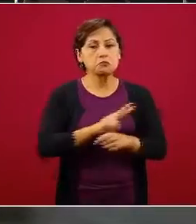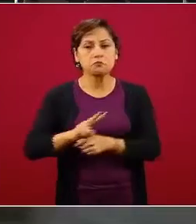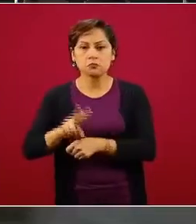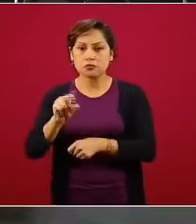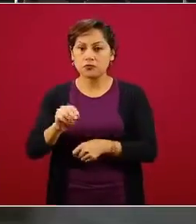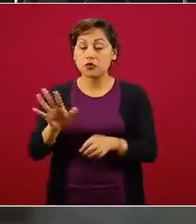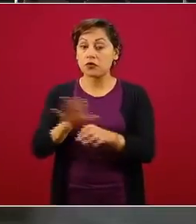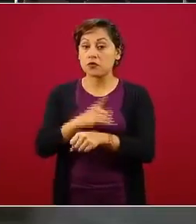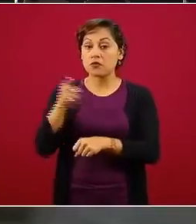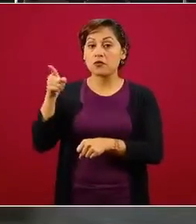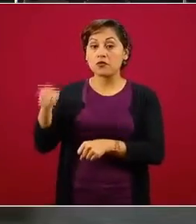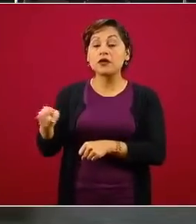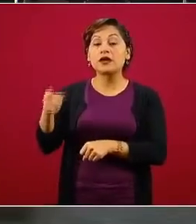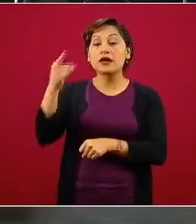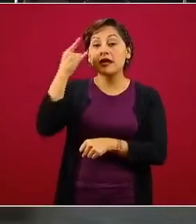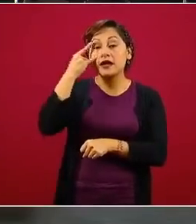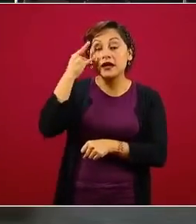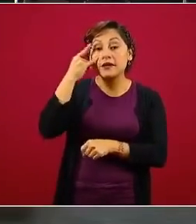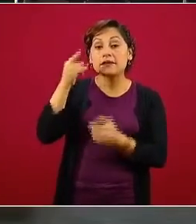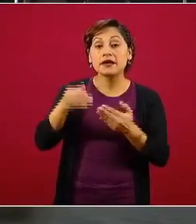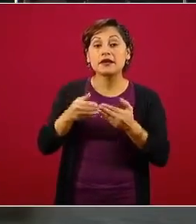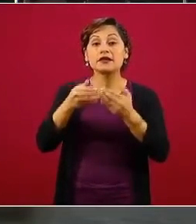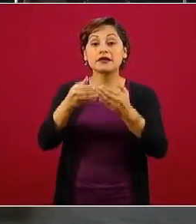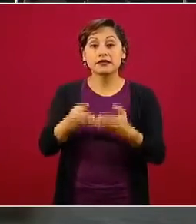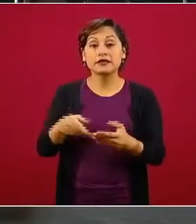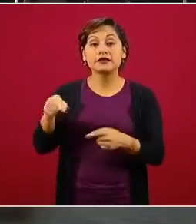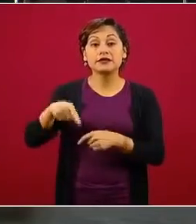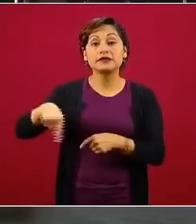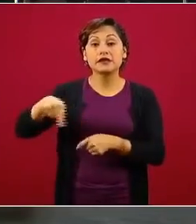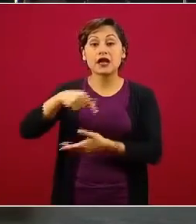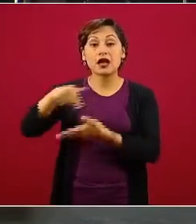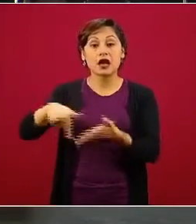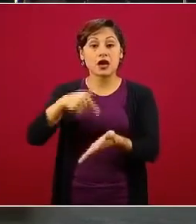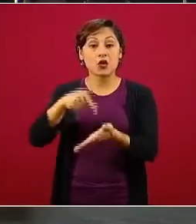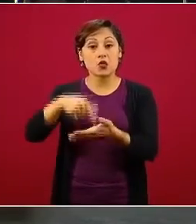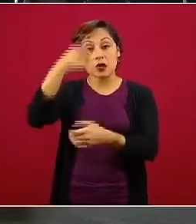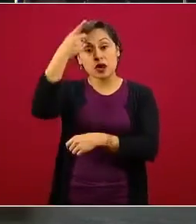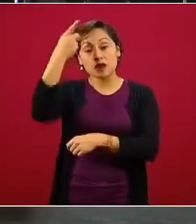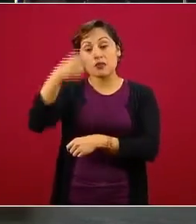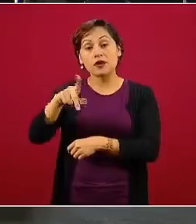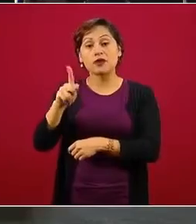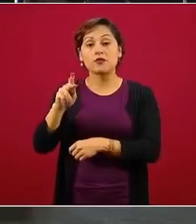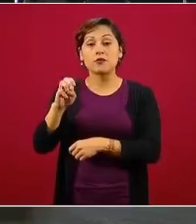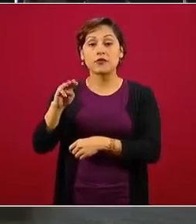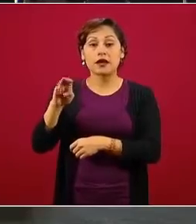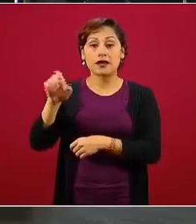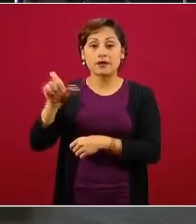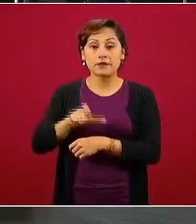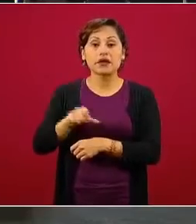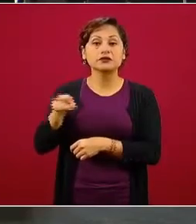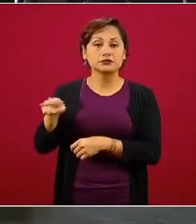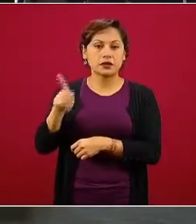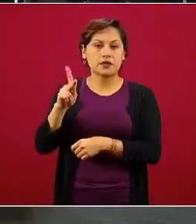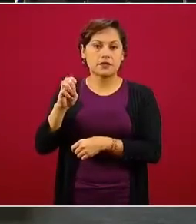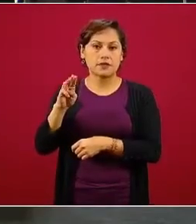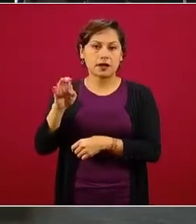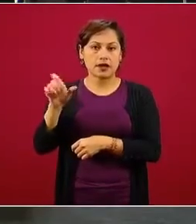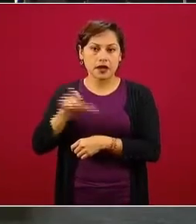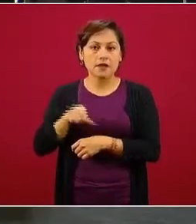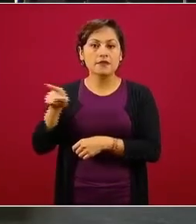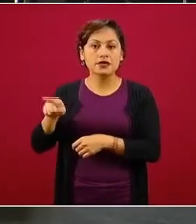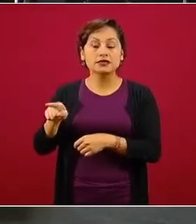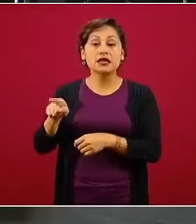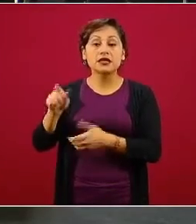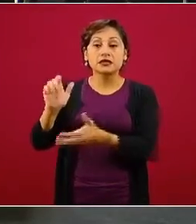está en Isla del Carmen, es de Pemex, y Pemex da, según lo que estoy investigando, 100 millones de pesos a la Secretaría de